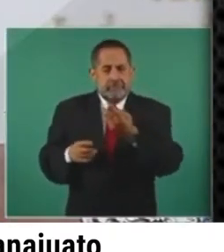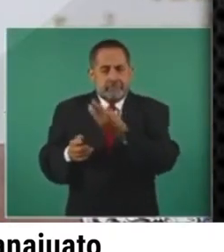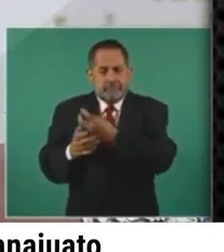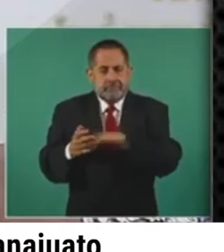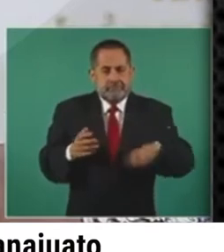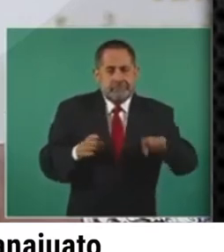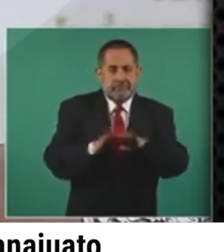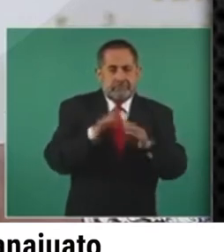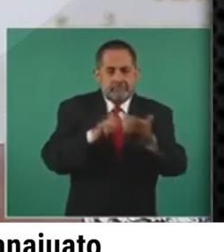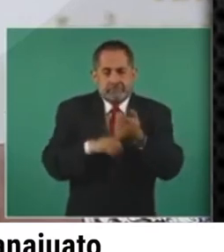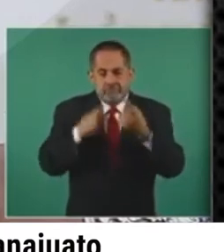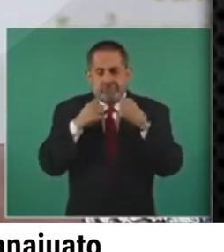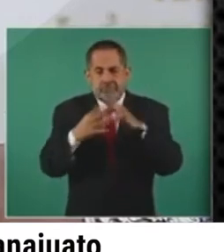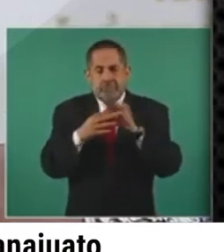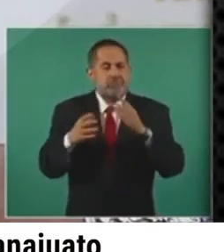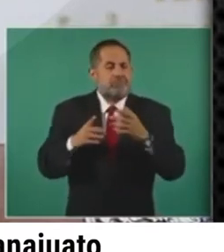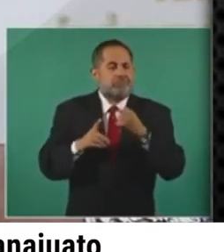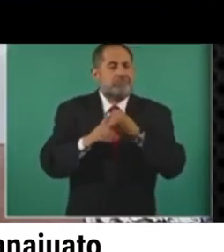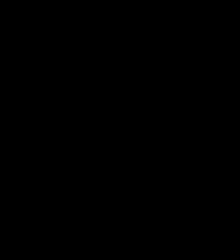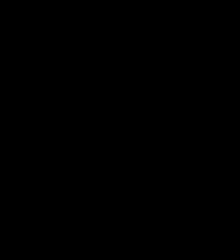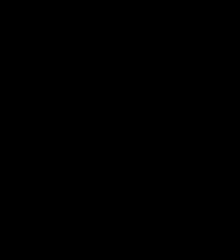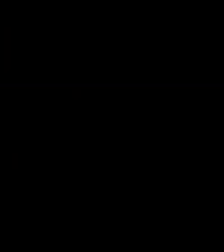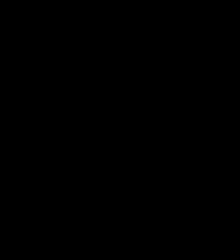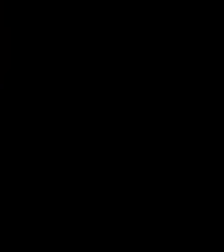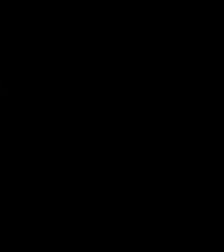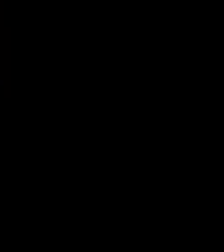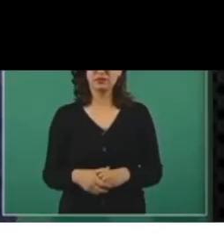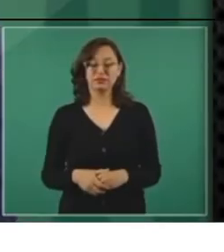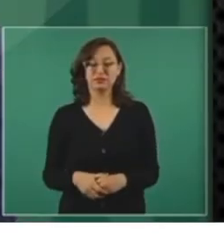e incluso dejó ver una rivalidad.